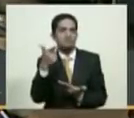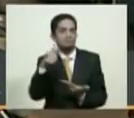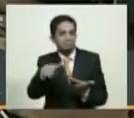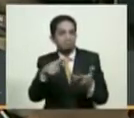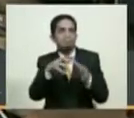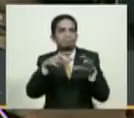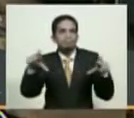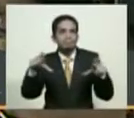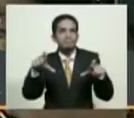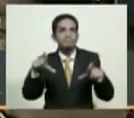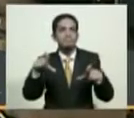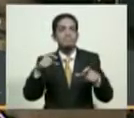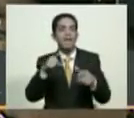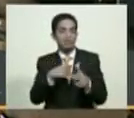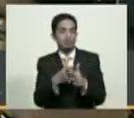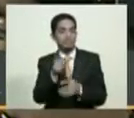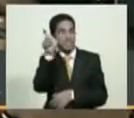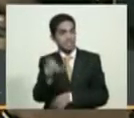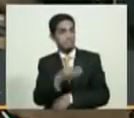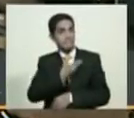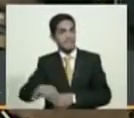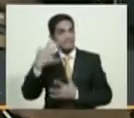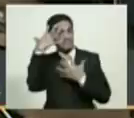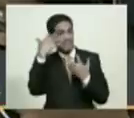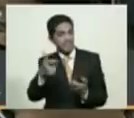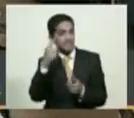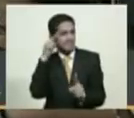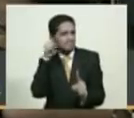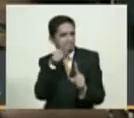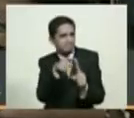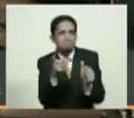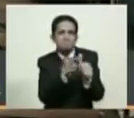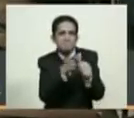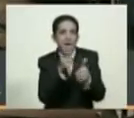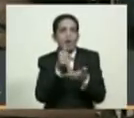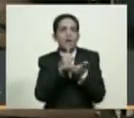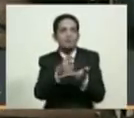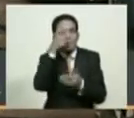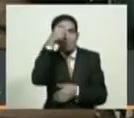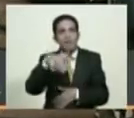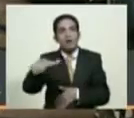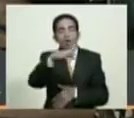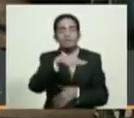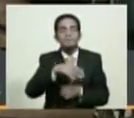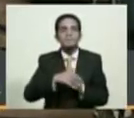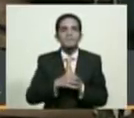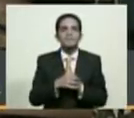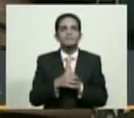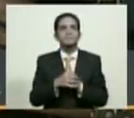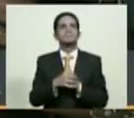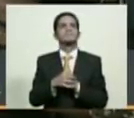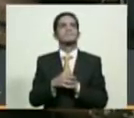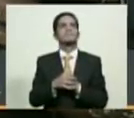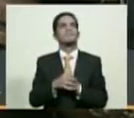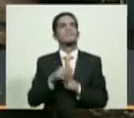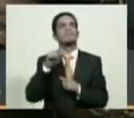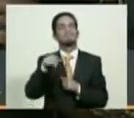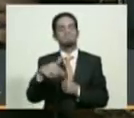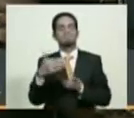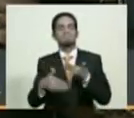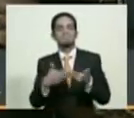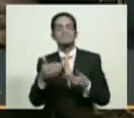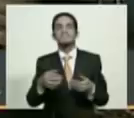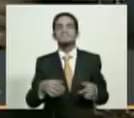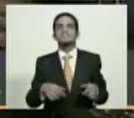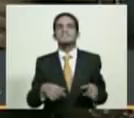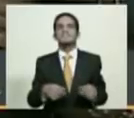un presidente que entiende que nuestra prioridad es el pueblo ha presentado un plan de recuperación económica que tiene una serie de variables que hoy fueron